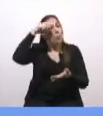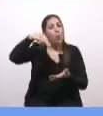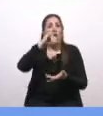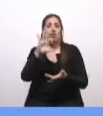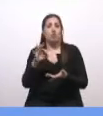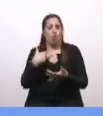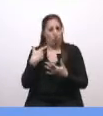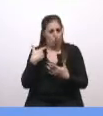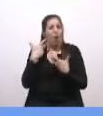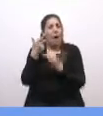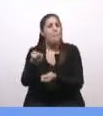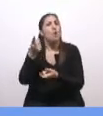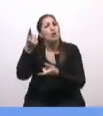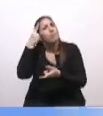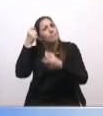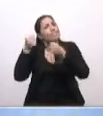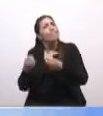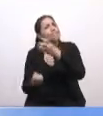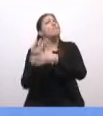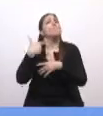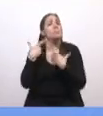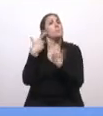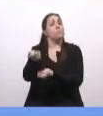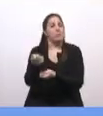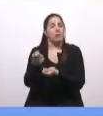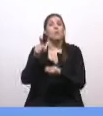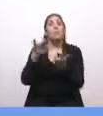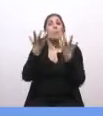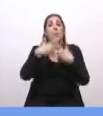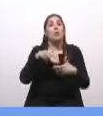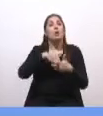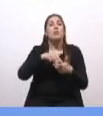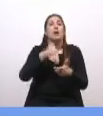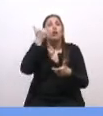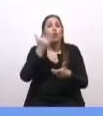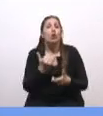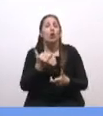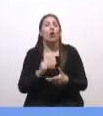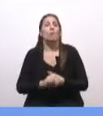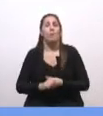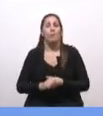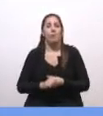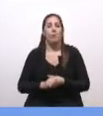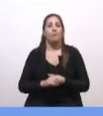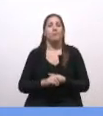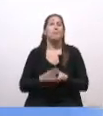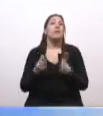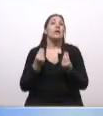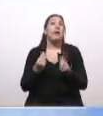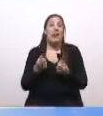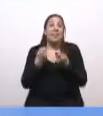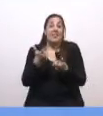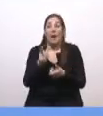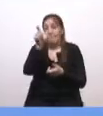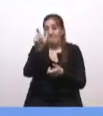su iniciativa concreta está el proyecto el concepto y de darle al productor